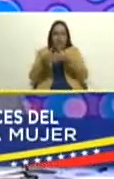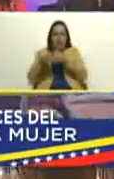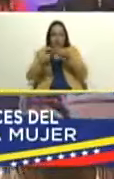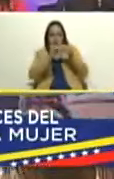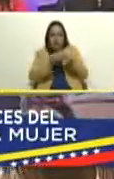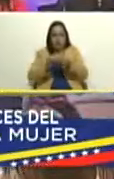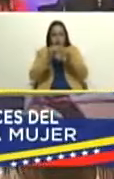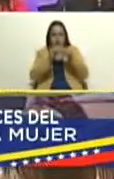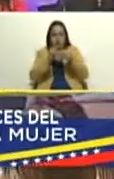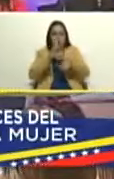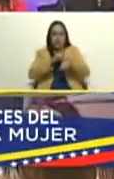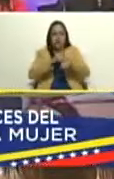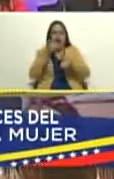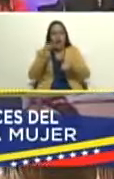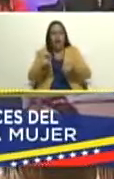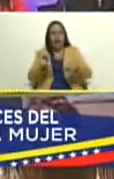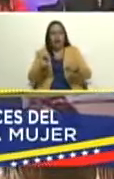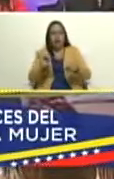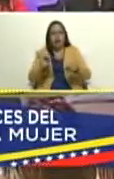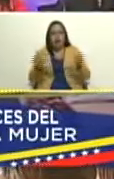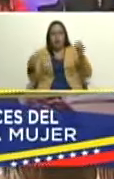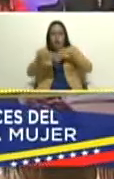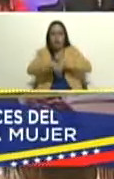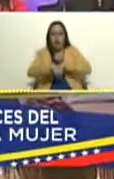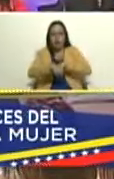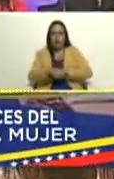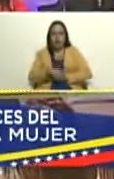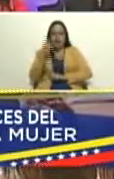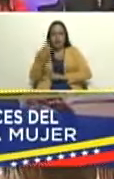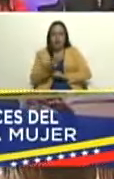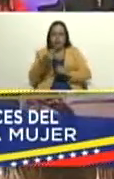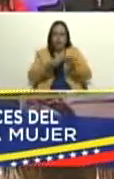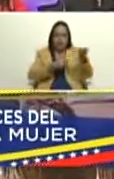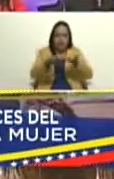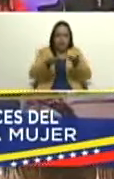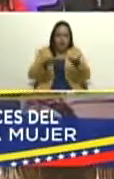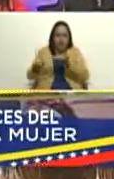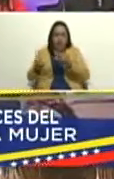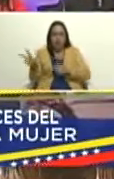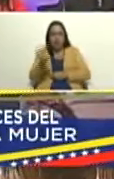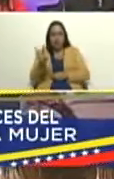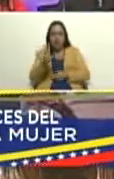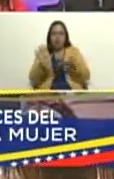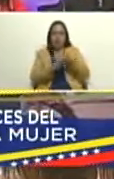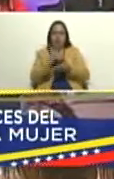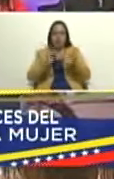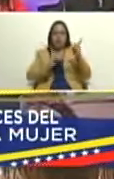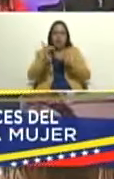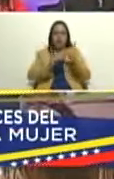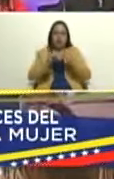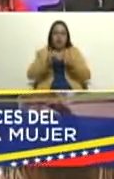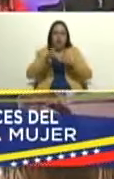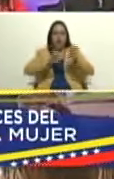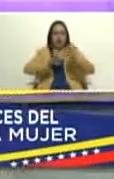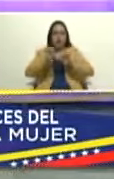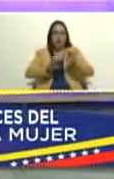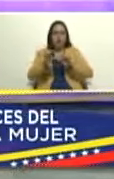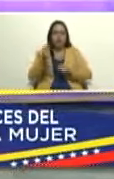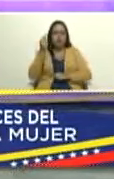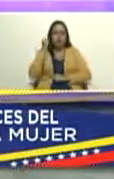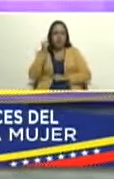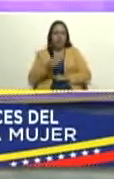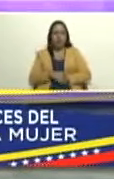triangulado y deben llegar para empezar a recorrer Venezuela en los diagnósticos de la mujer